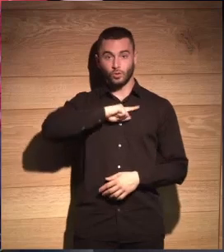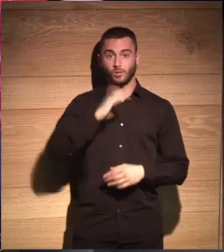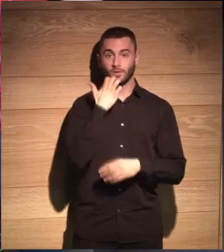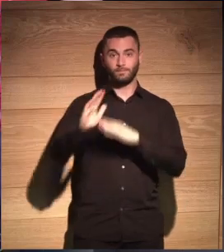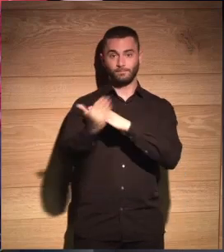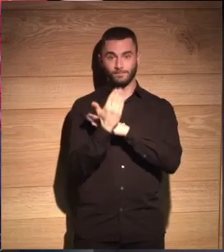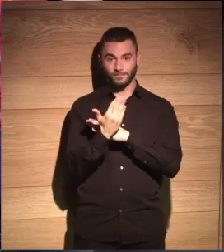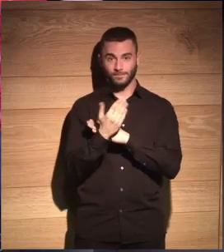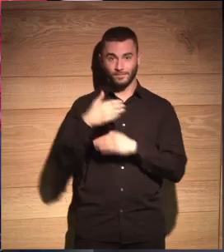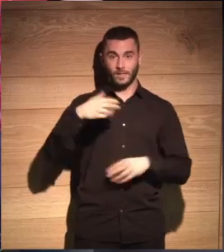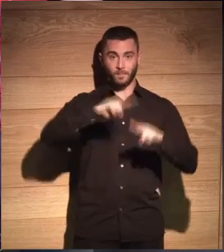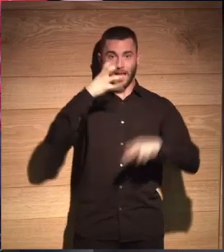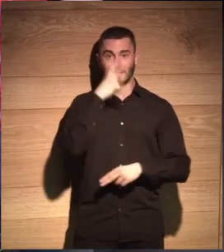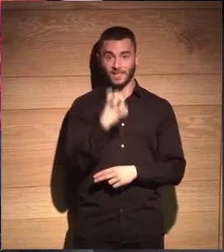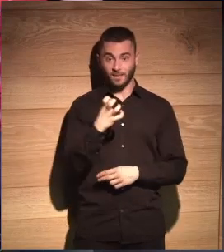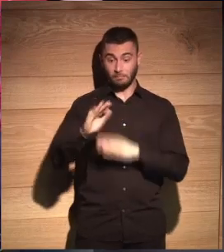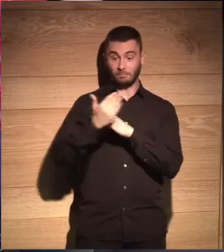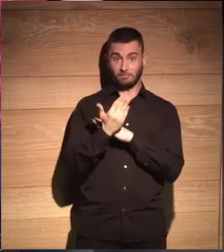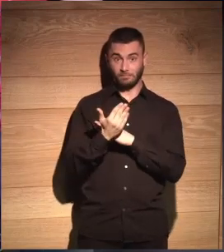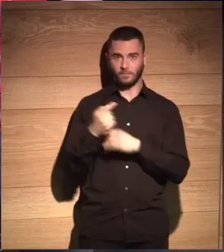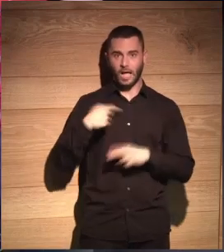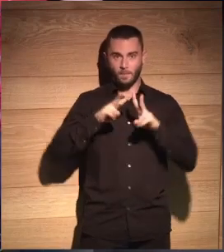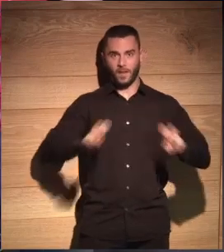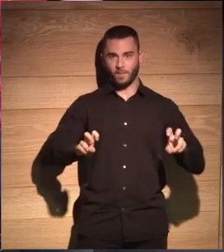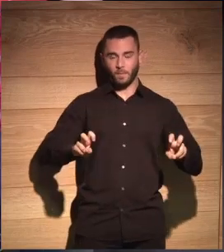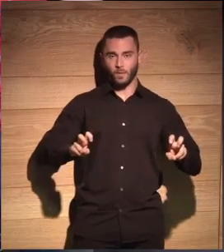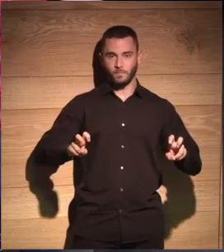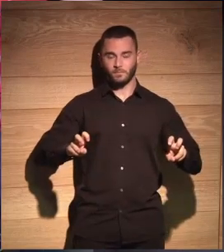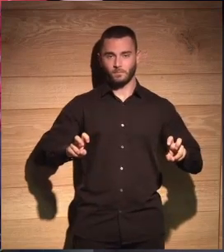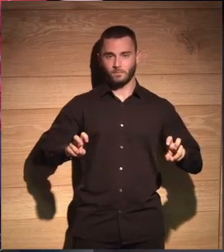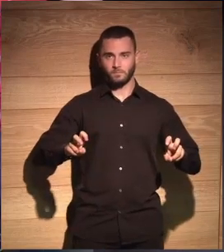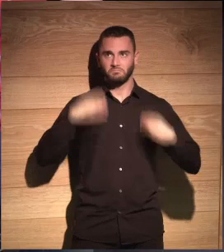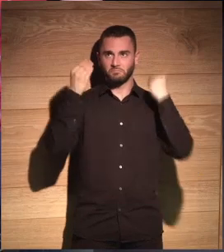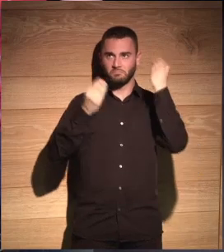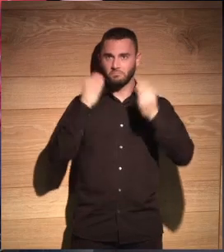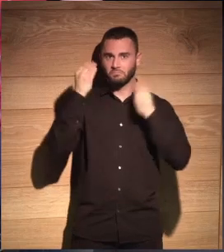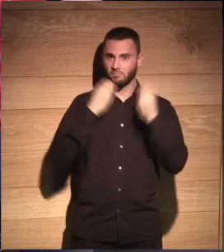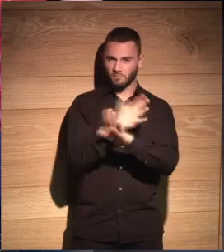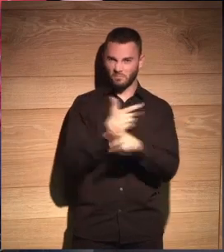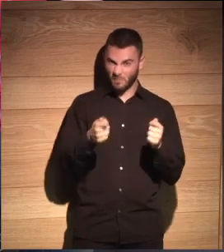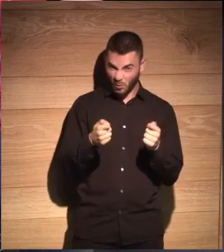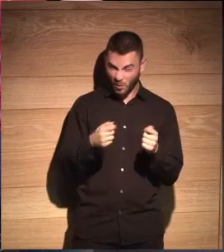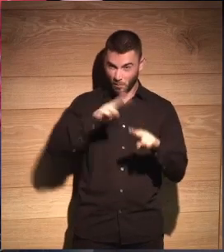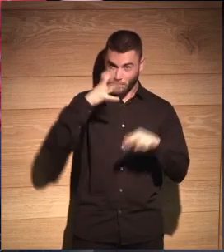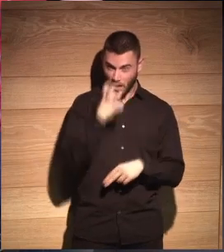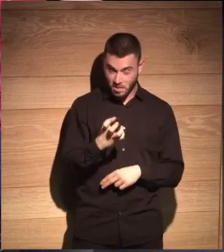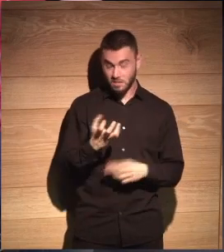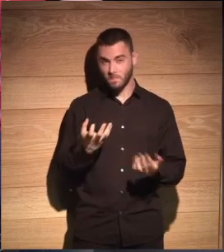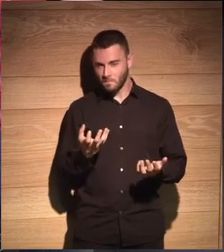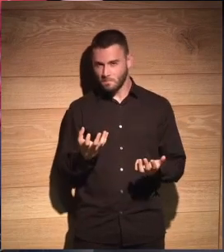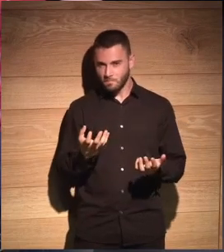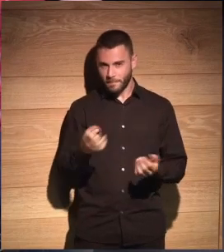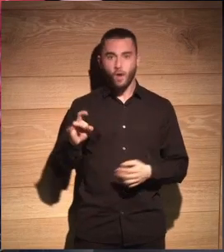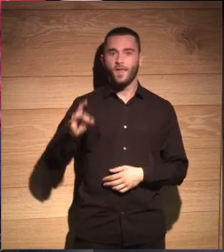proponen lo de Black Sad, claro, al principio te lo piensas, dices, un videojuego de Black Sad, pero claro, enseguida te